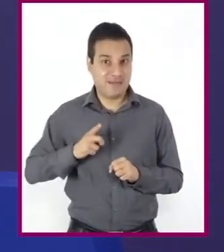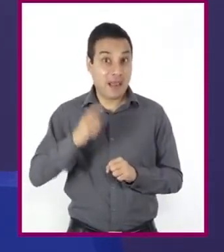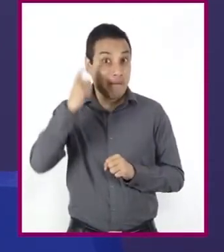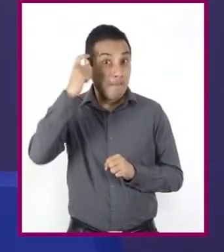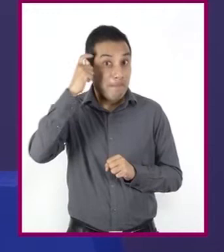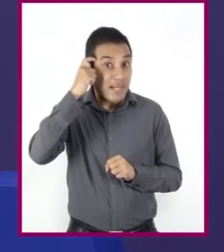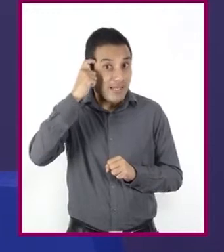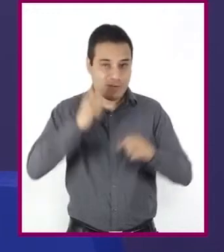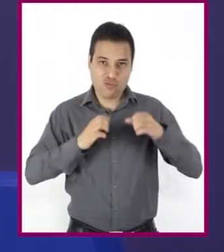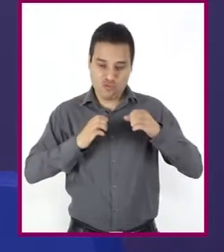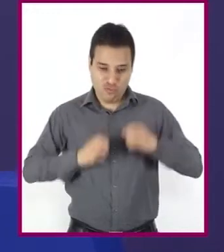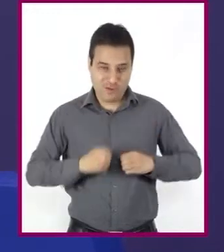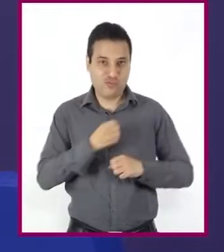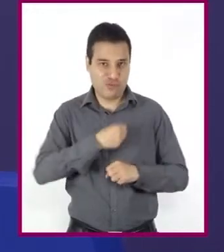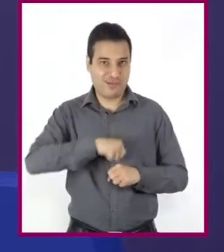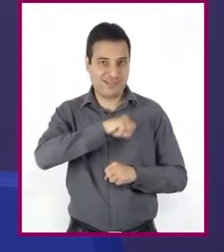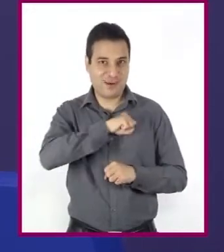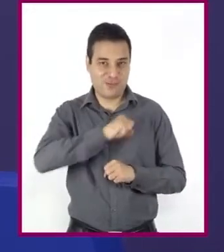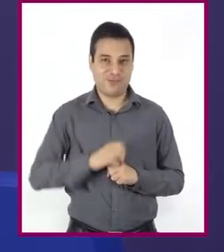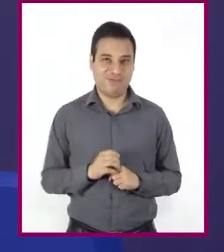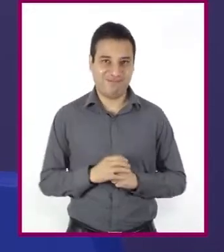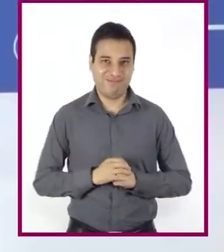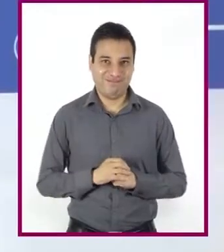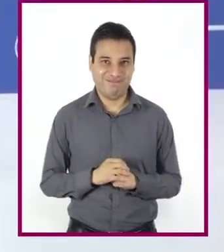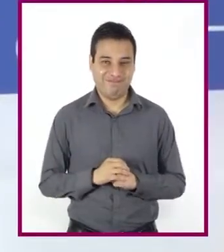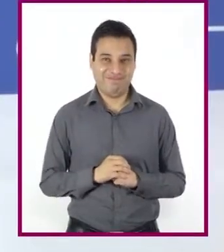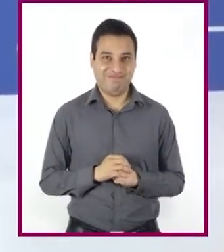sana en cuerpo sano.